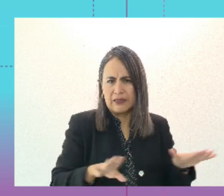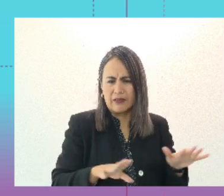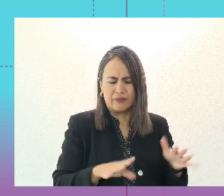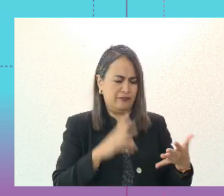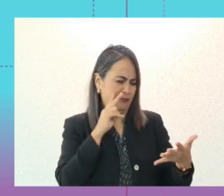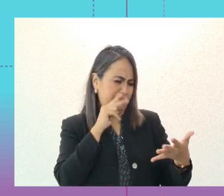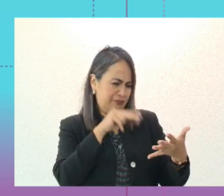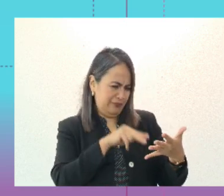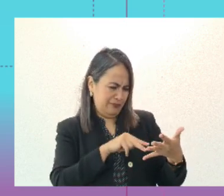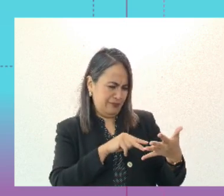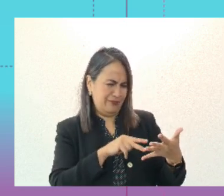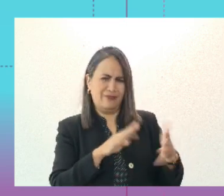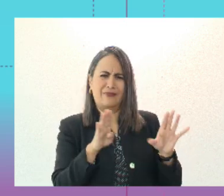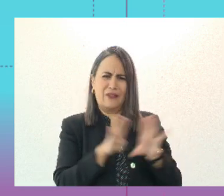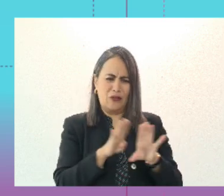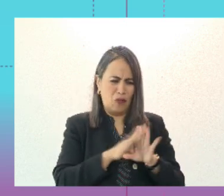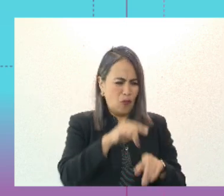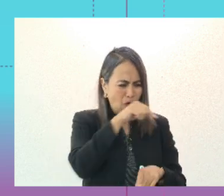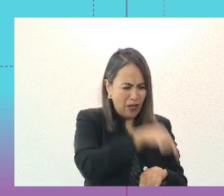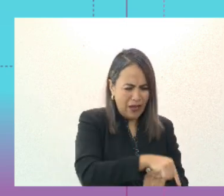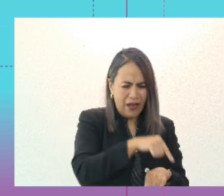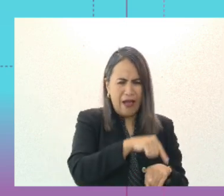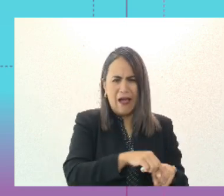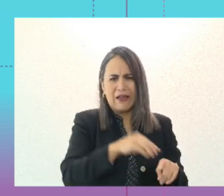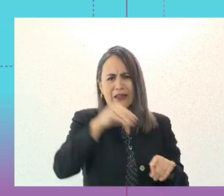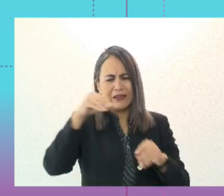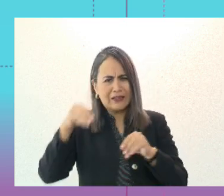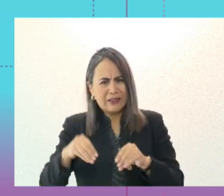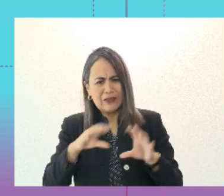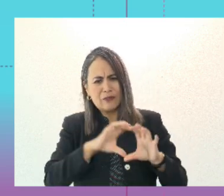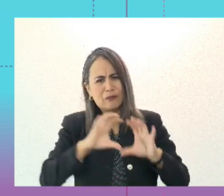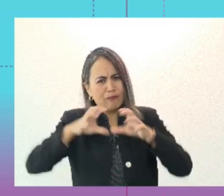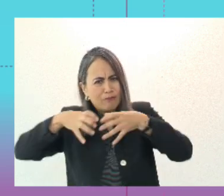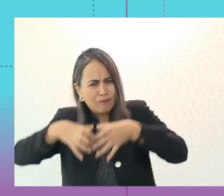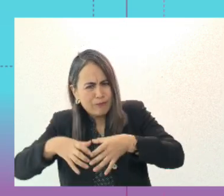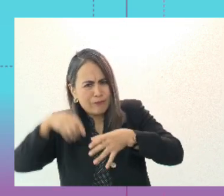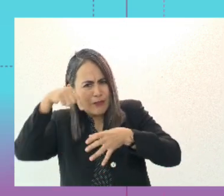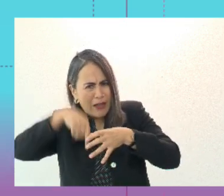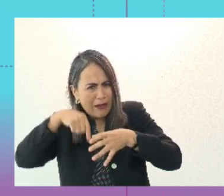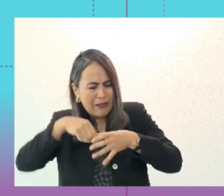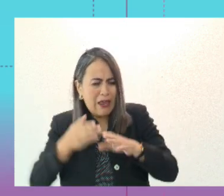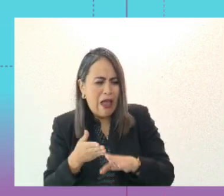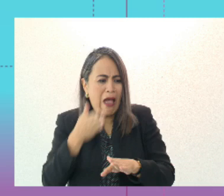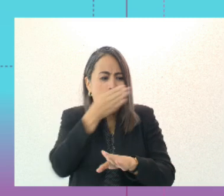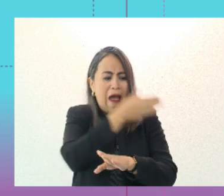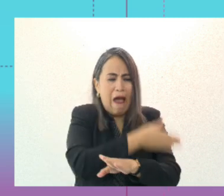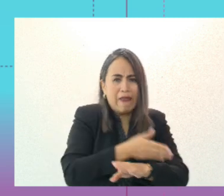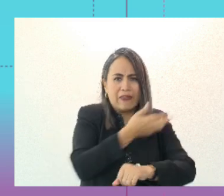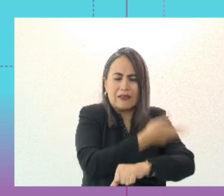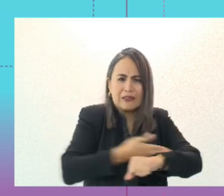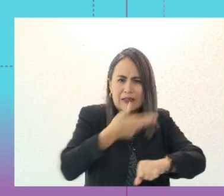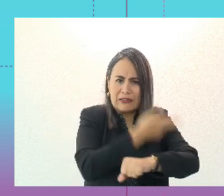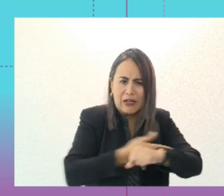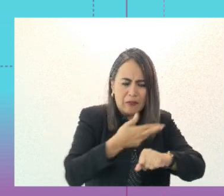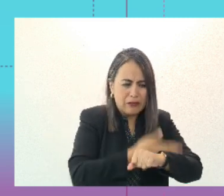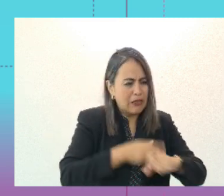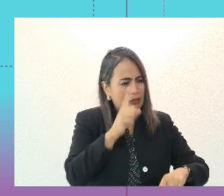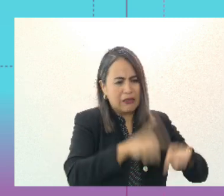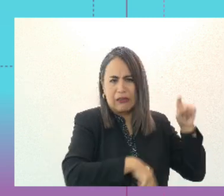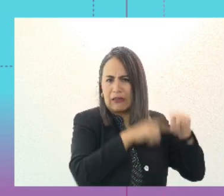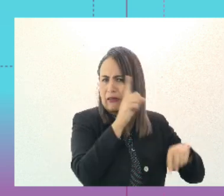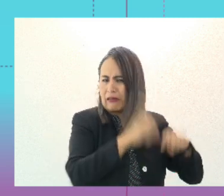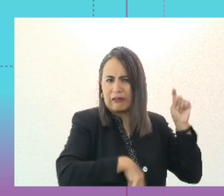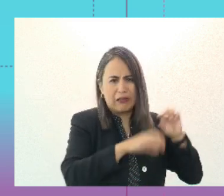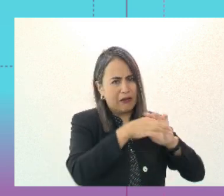¿cómo llegó esto acá al archivo de concentración? Esto tuvo que haberse dado de baja desde el archivo de trámite porque corresponde